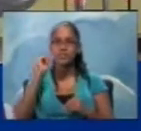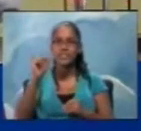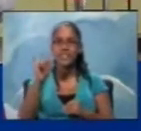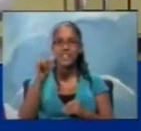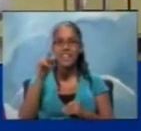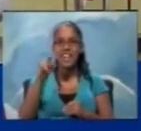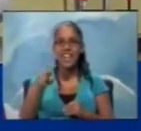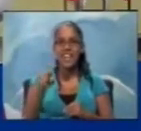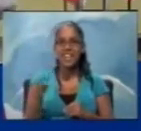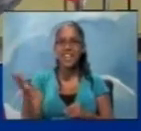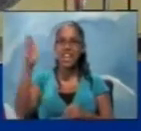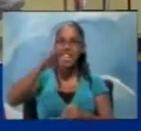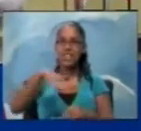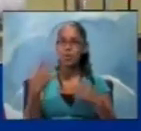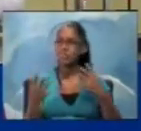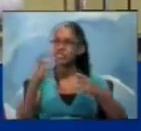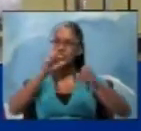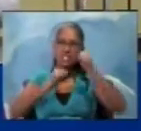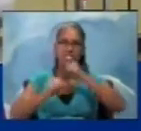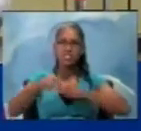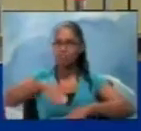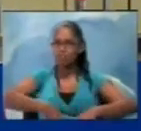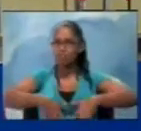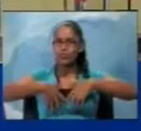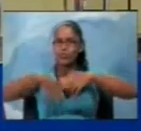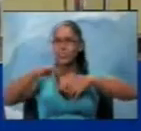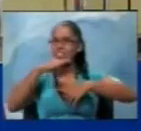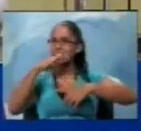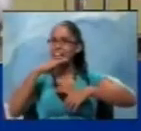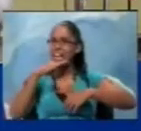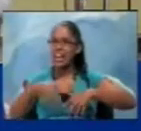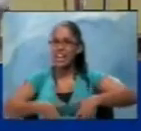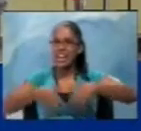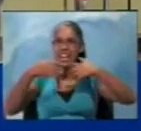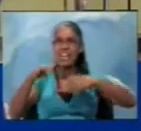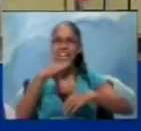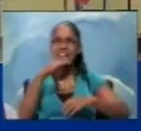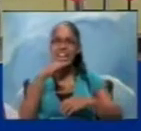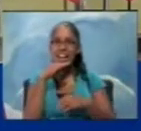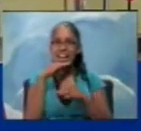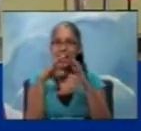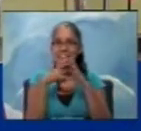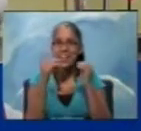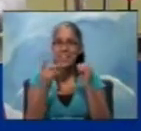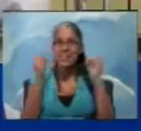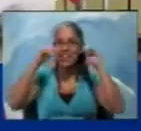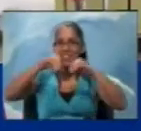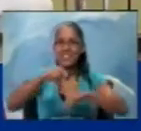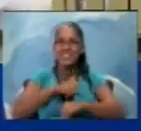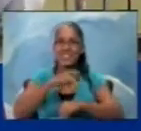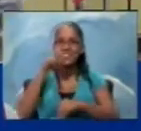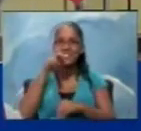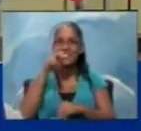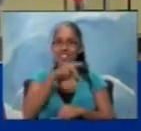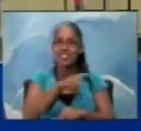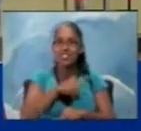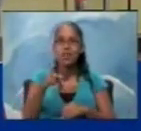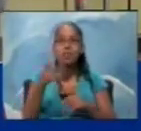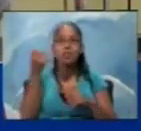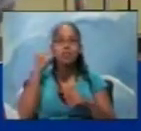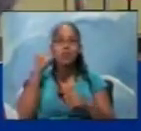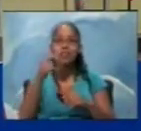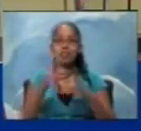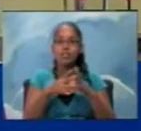Esos estaban que se mordían los dientes, rechinaban los dientes de